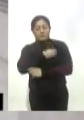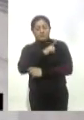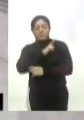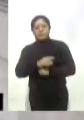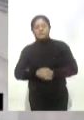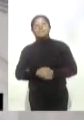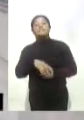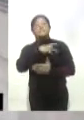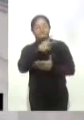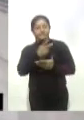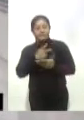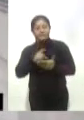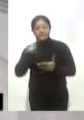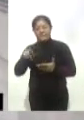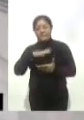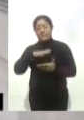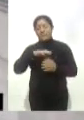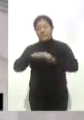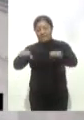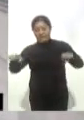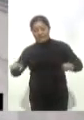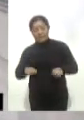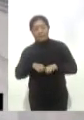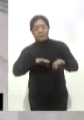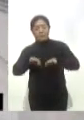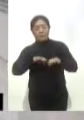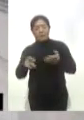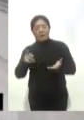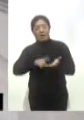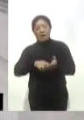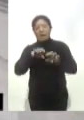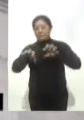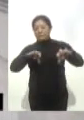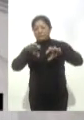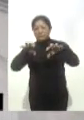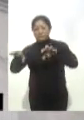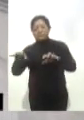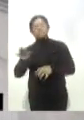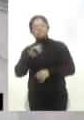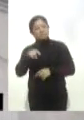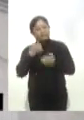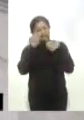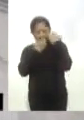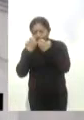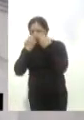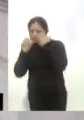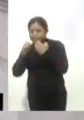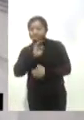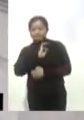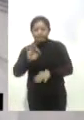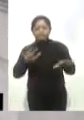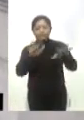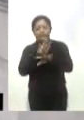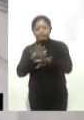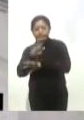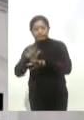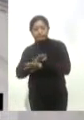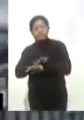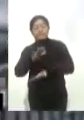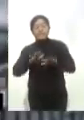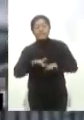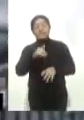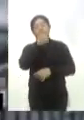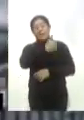plan, aún en construcción por un equipo de trabajo intersectorial, analiza la posibilidad de realizar cambios en las unidades médicas asignadas a cada